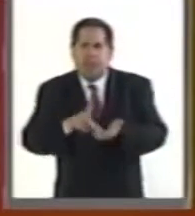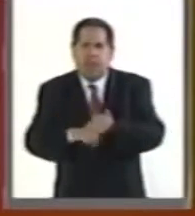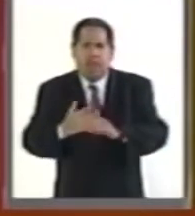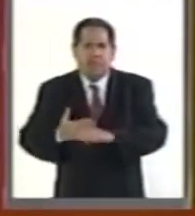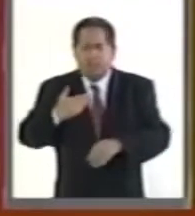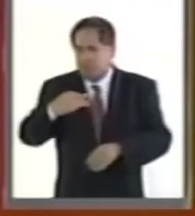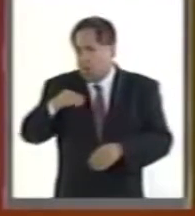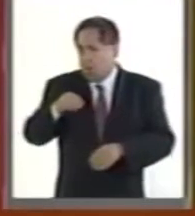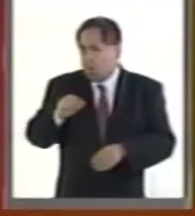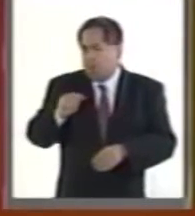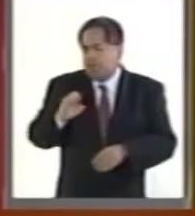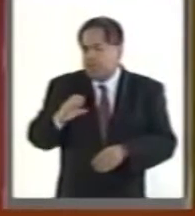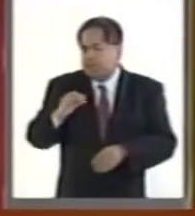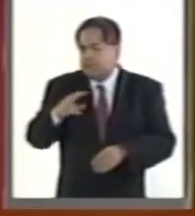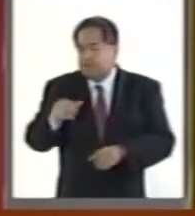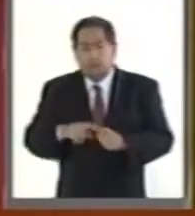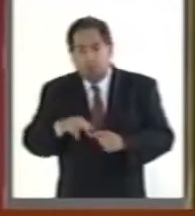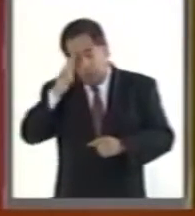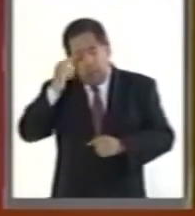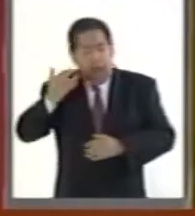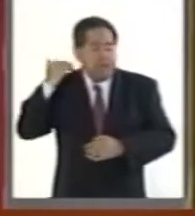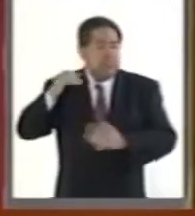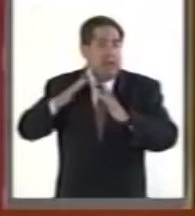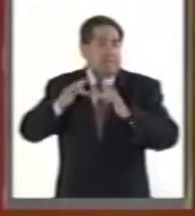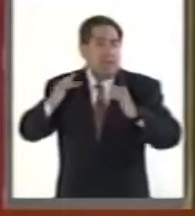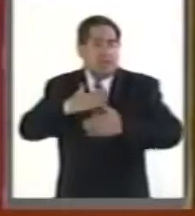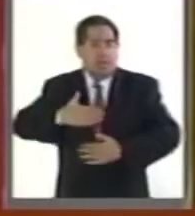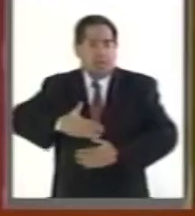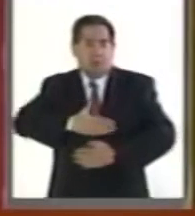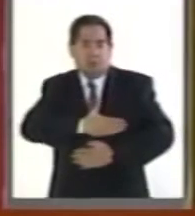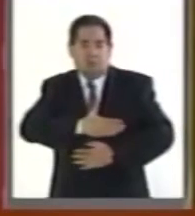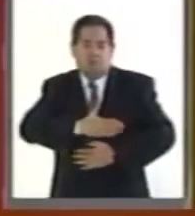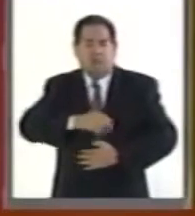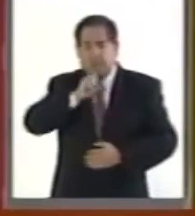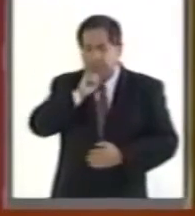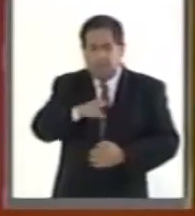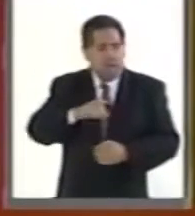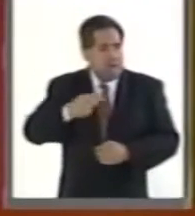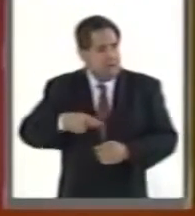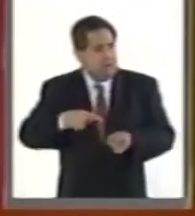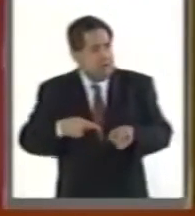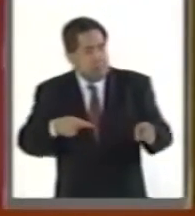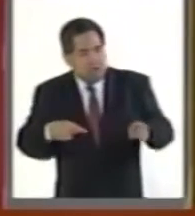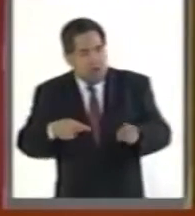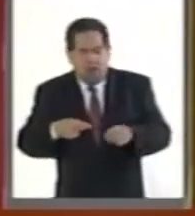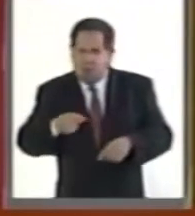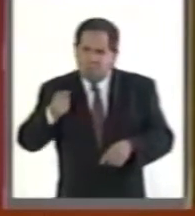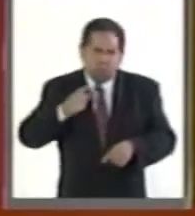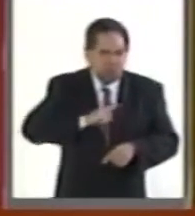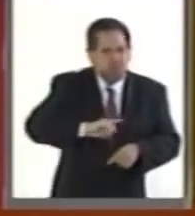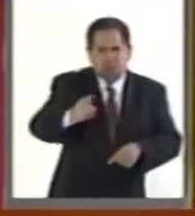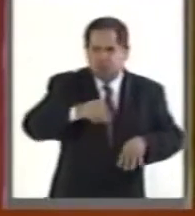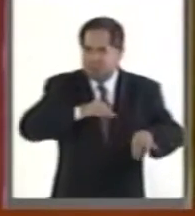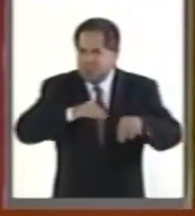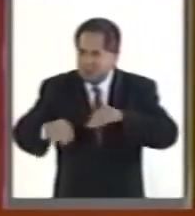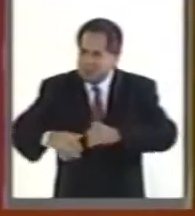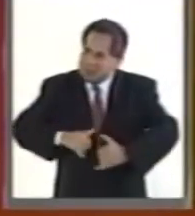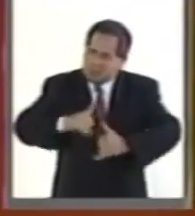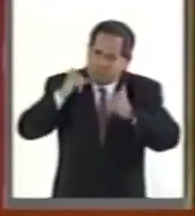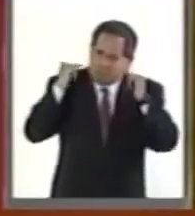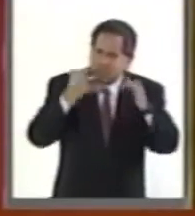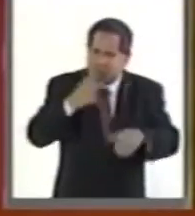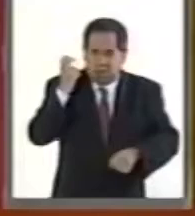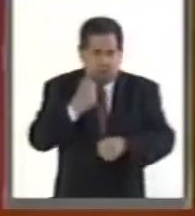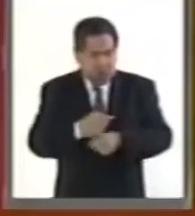en el Código de Napoleón en Francia y se aplicaba a los condenados a trabajos forzados y a